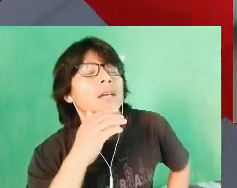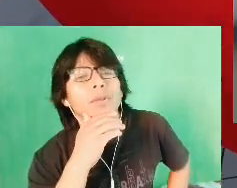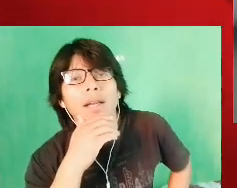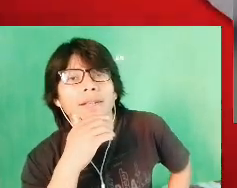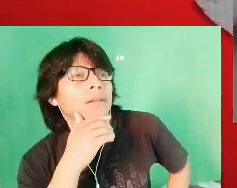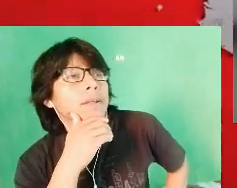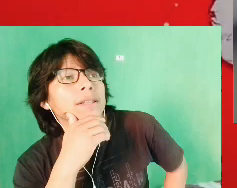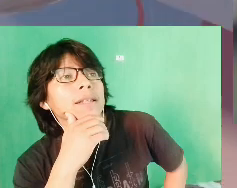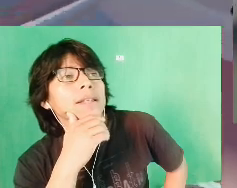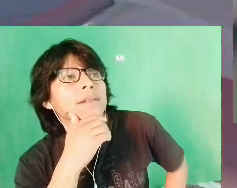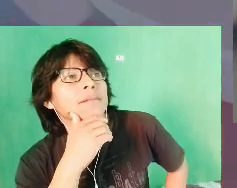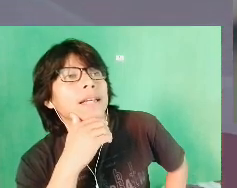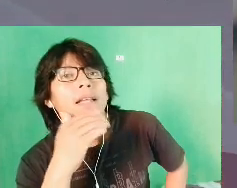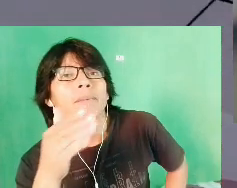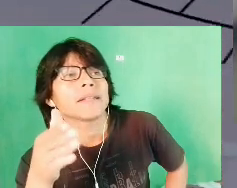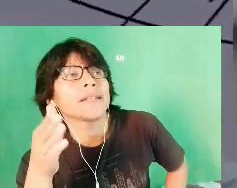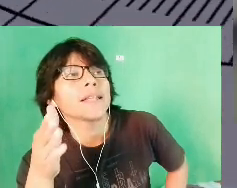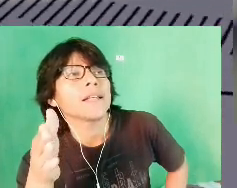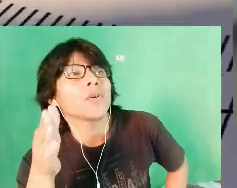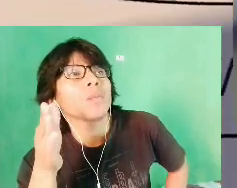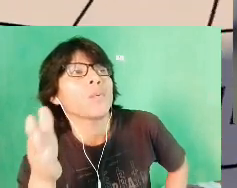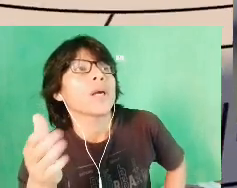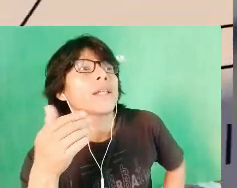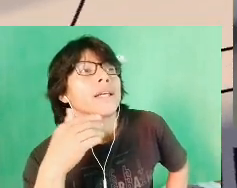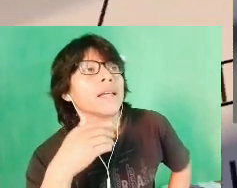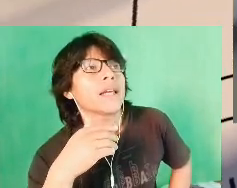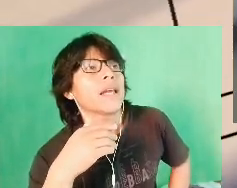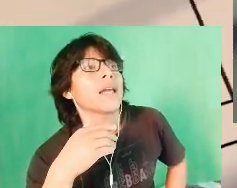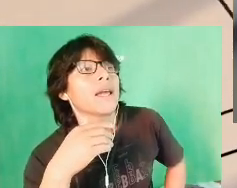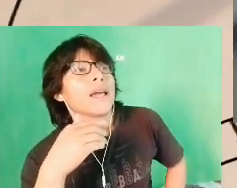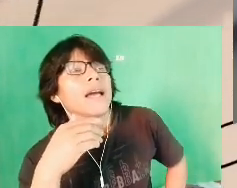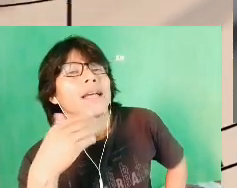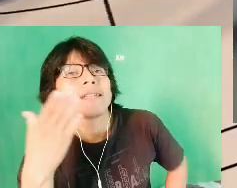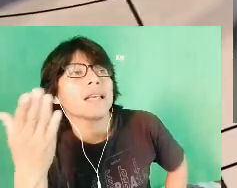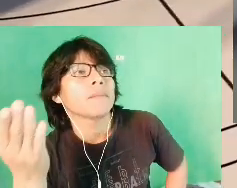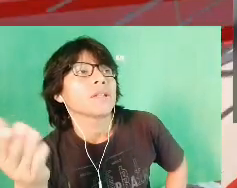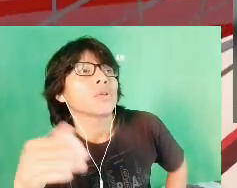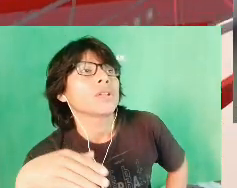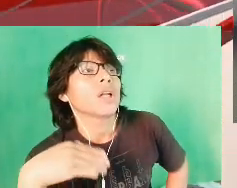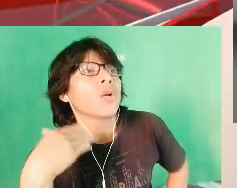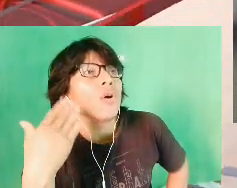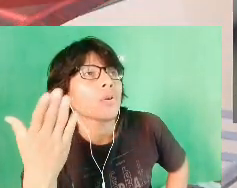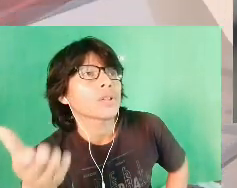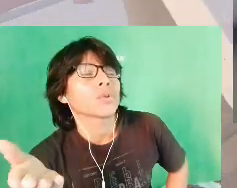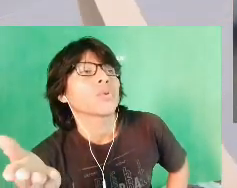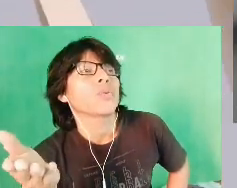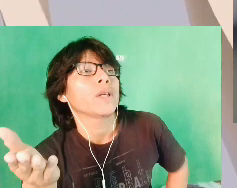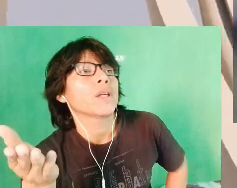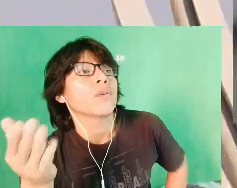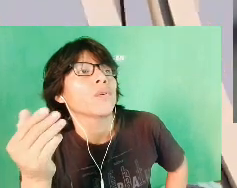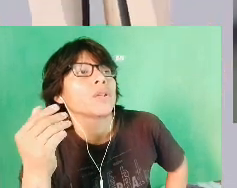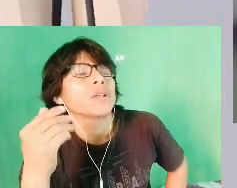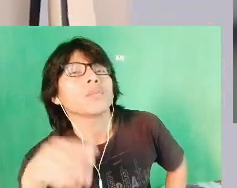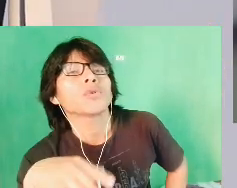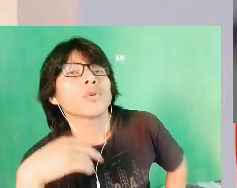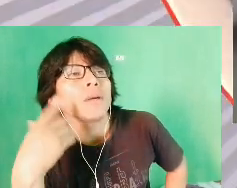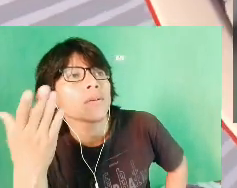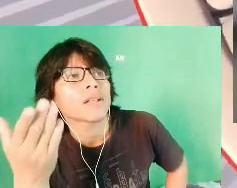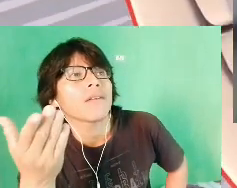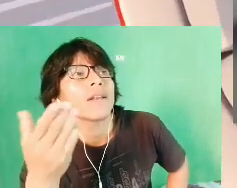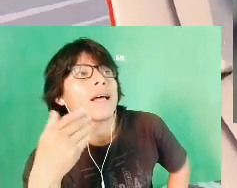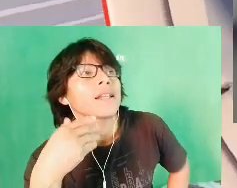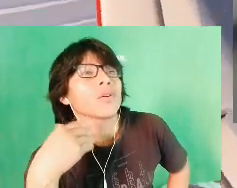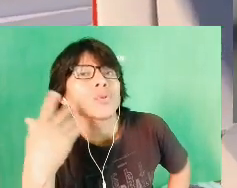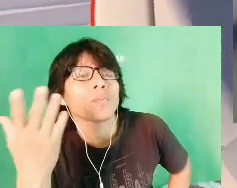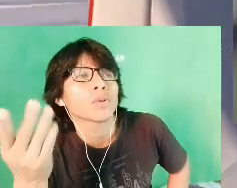ponerle medidas cautelares al presidente, de que el presidente no puede hacer mención de logros de su gobierno, ni mucho